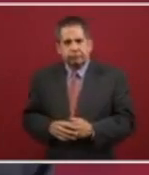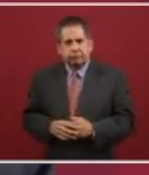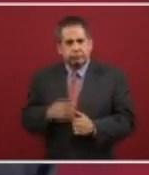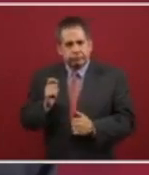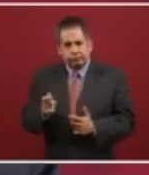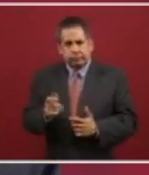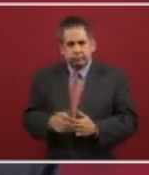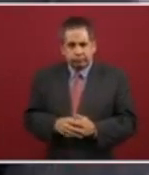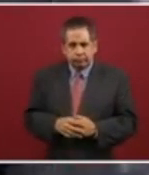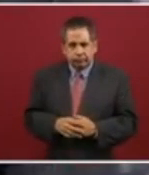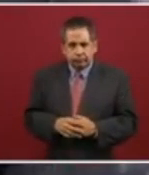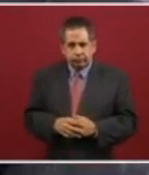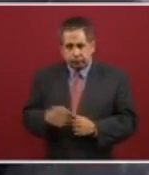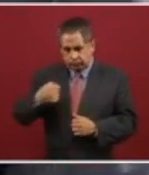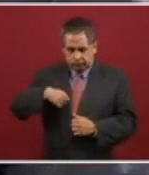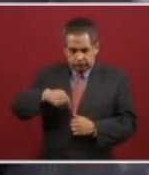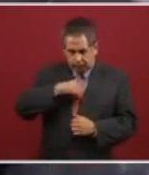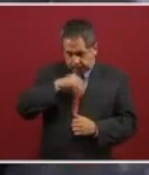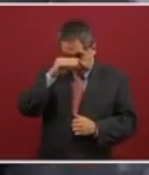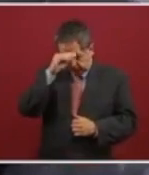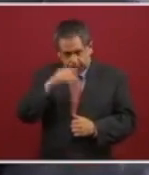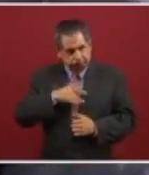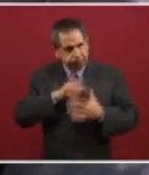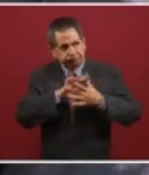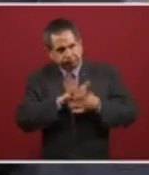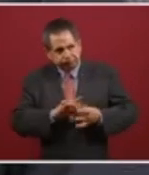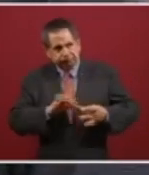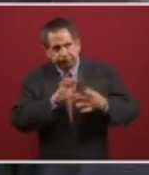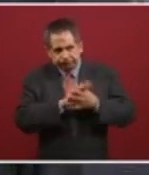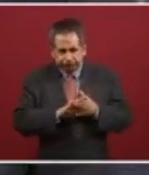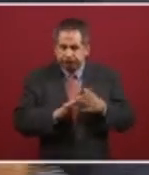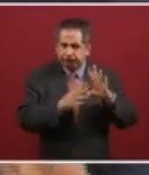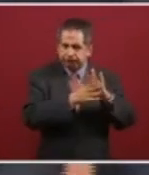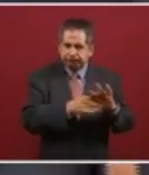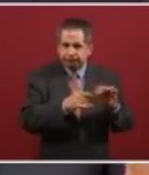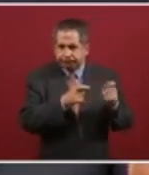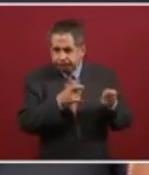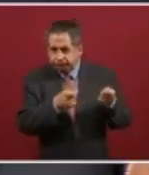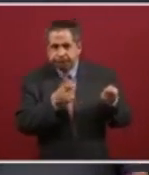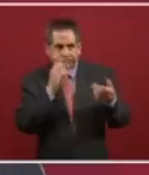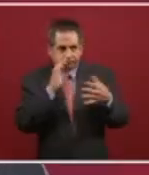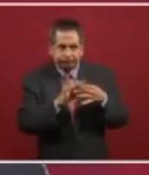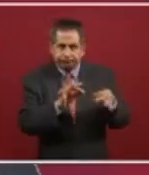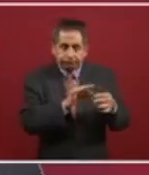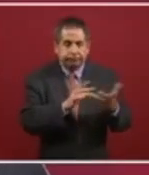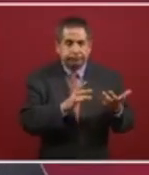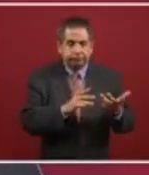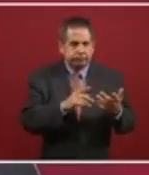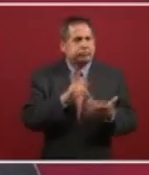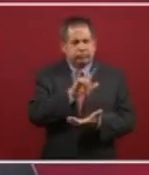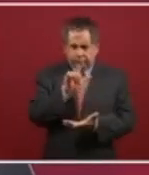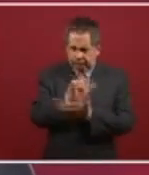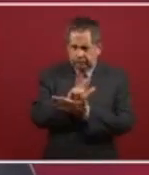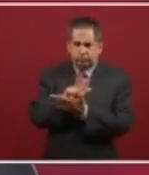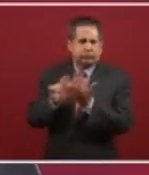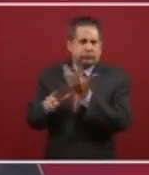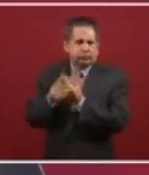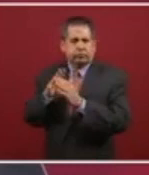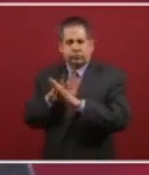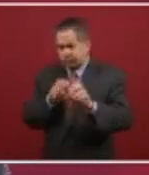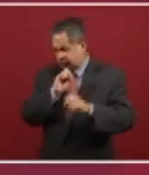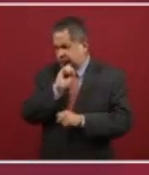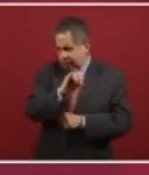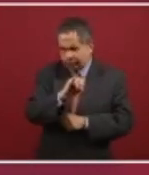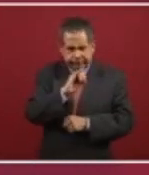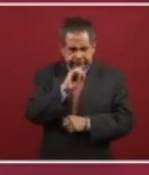Entonces, estamos convenciendo, persuadiendo de que, bueno, sí, la aplicación de las leyes migratorias, pero